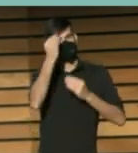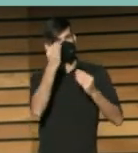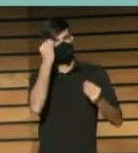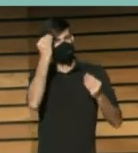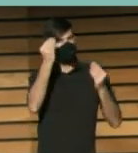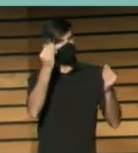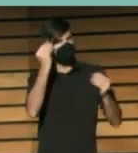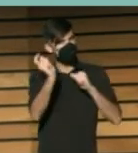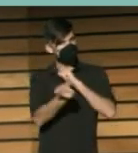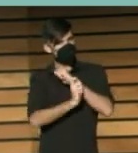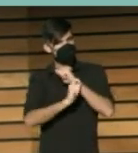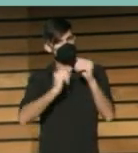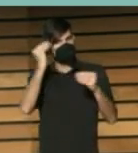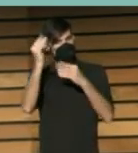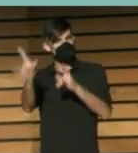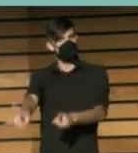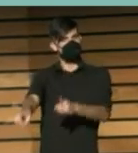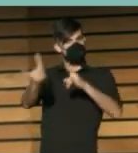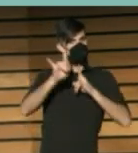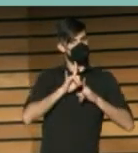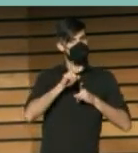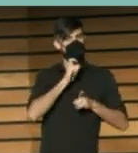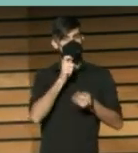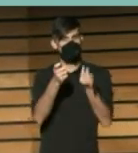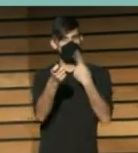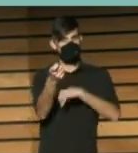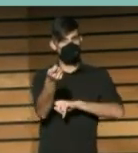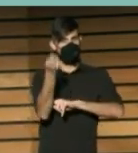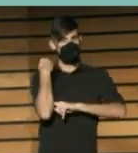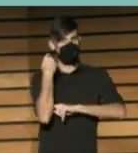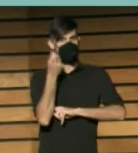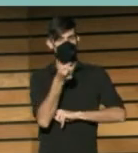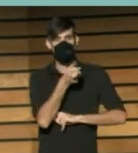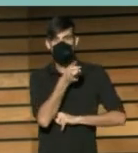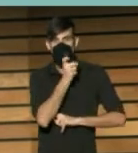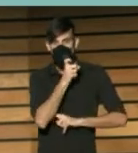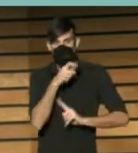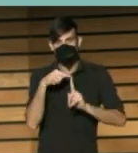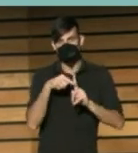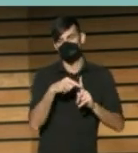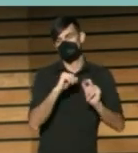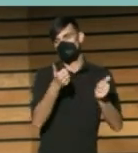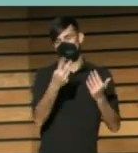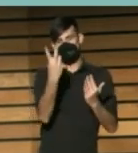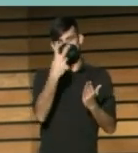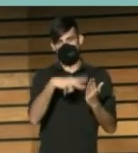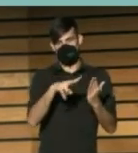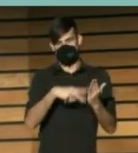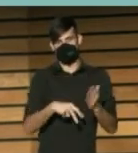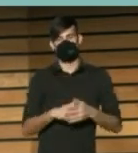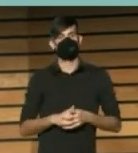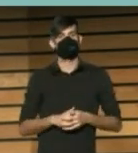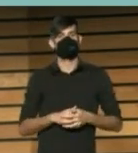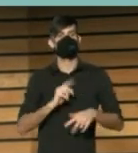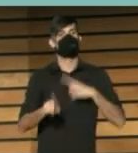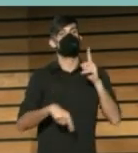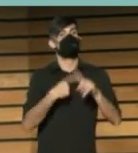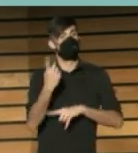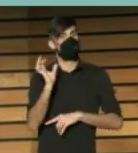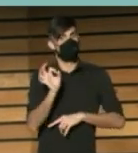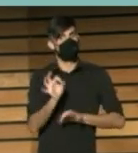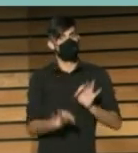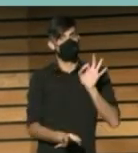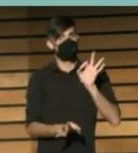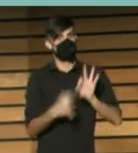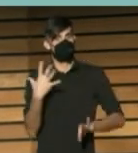atraer a todos esos lectores a la lectura. Después tenemos la suerte de vivir en